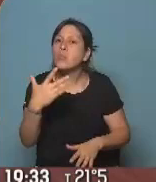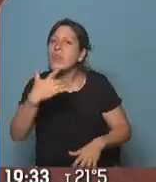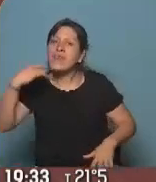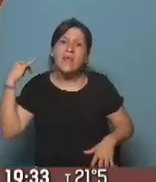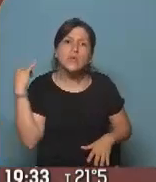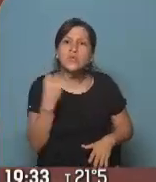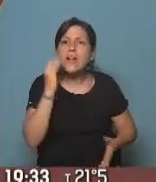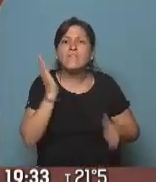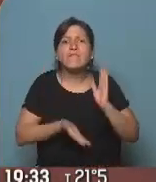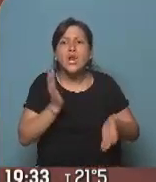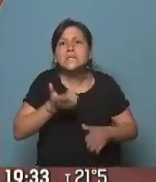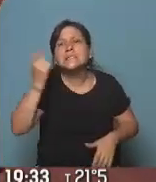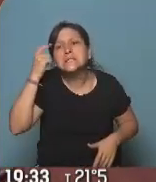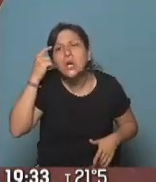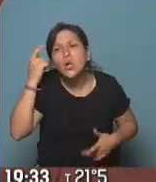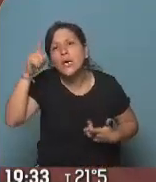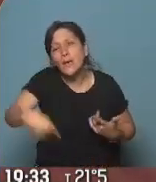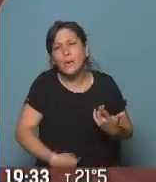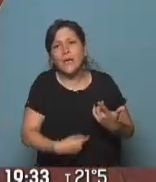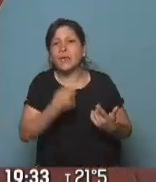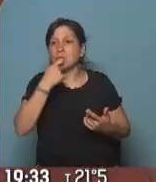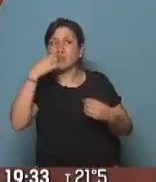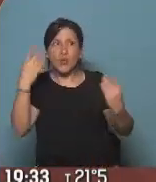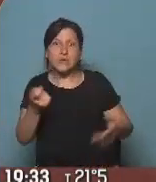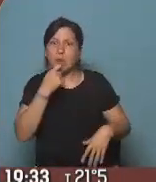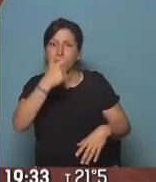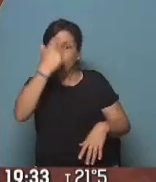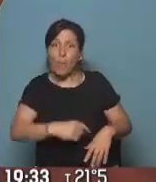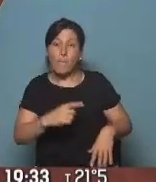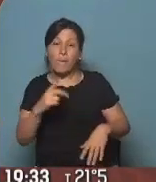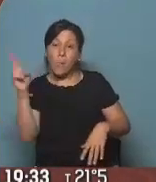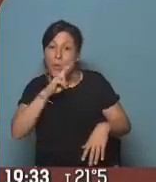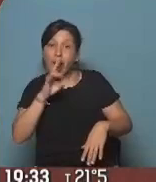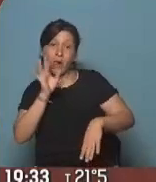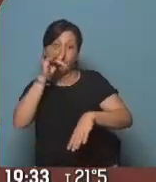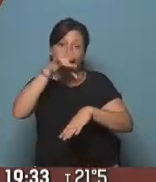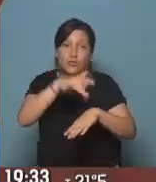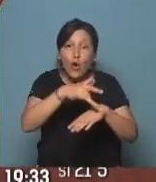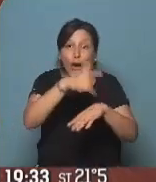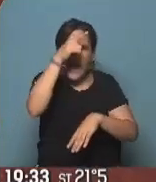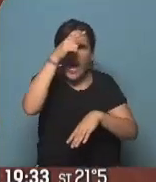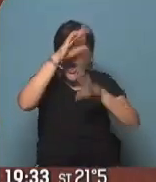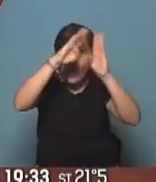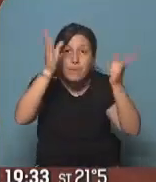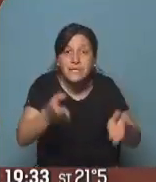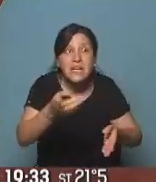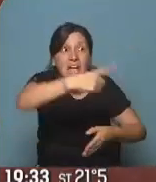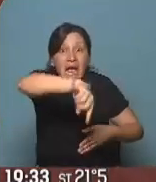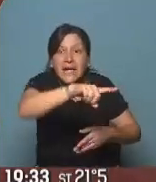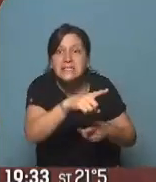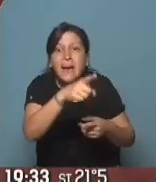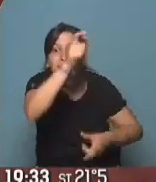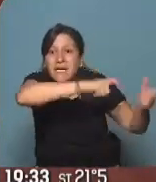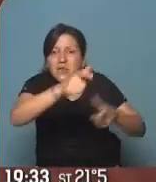violencia psicológica entonces cuando llega una mujer a una comisaría las personas que la atienden tienen que tener una capacitación